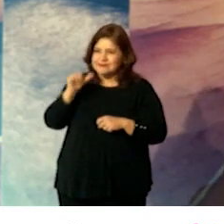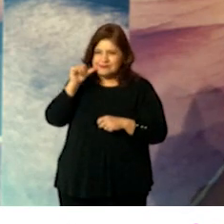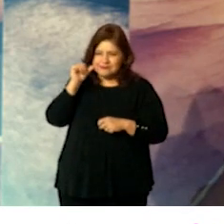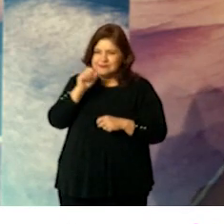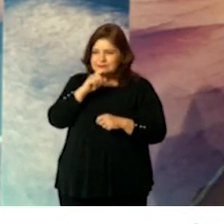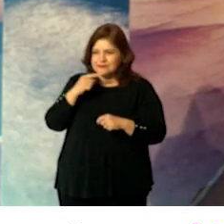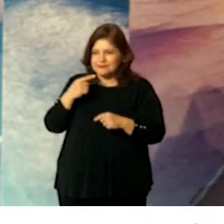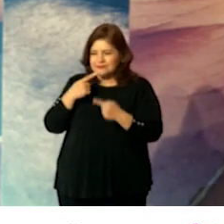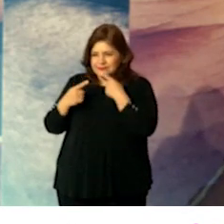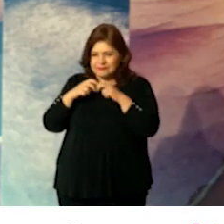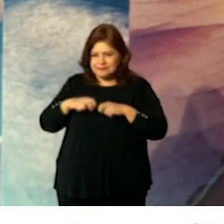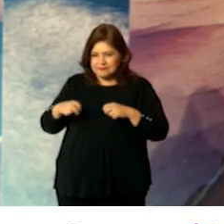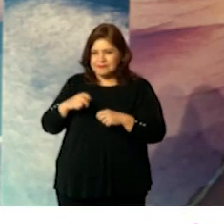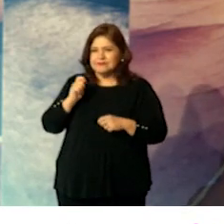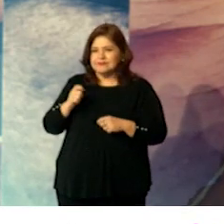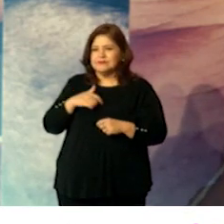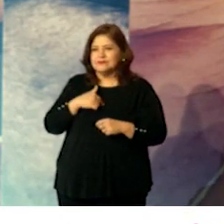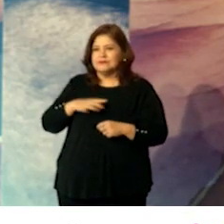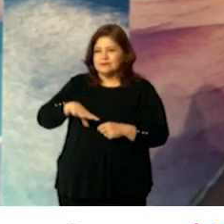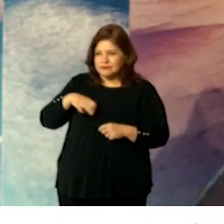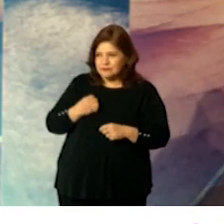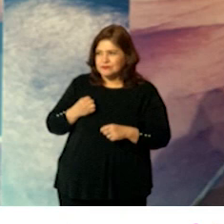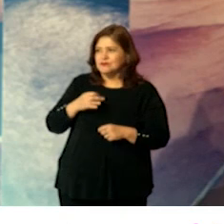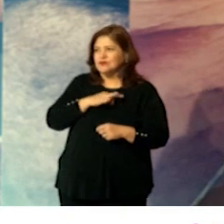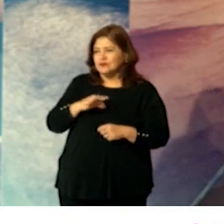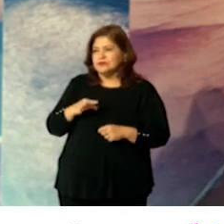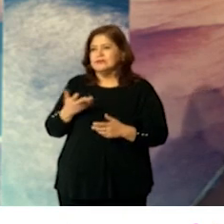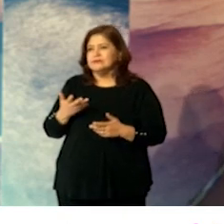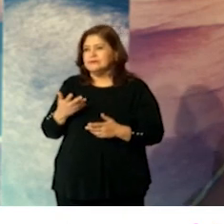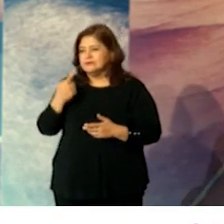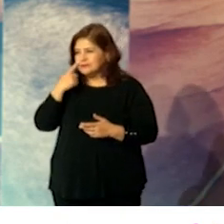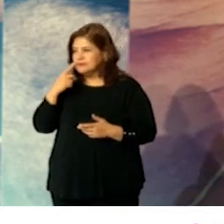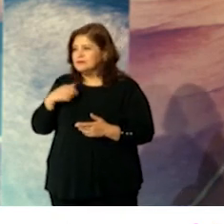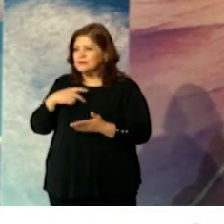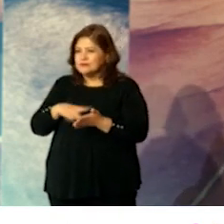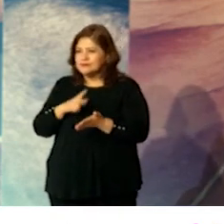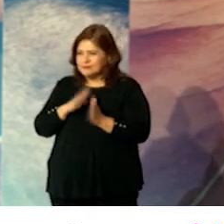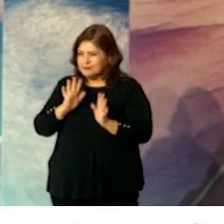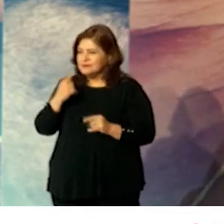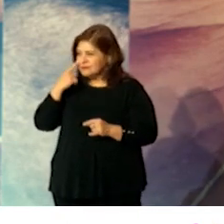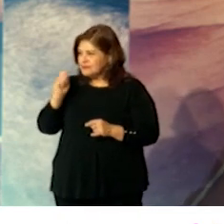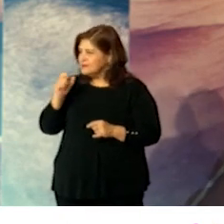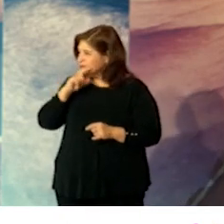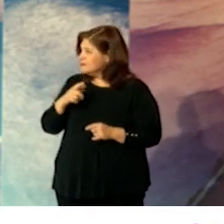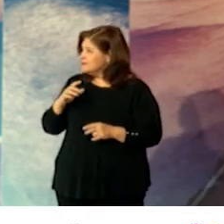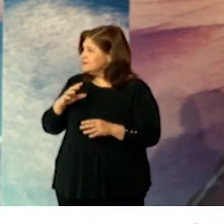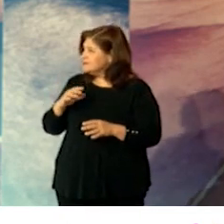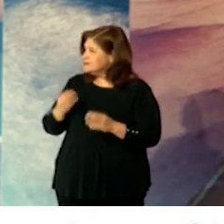panel también. Voy a hacer todo lo posible, si es que las preguntas se parecen no ser repetitivas, porque la idea es entregarles algo nuevo todos los días,